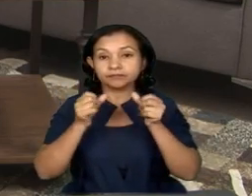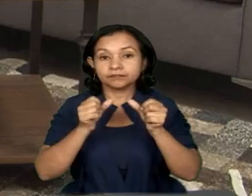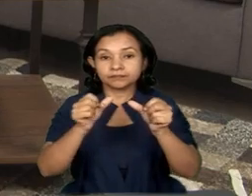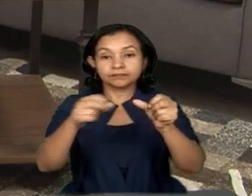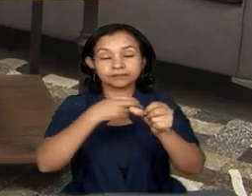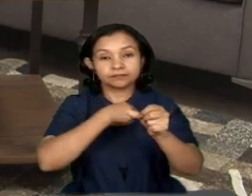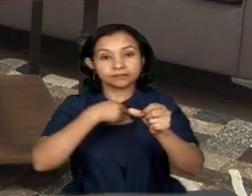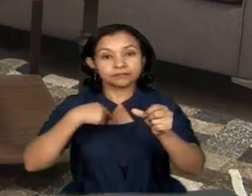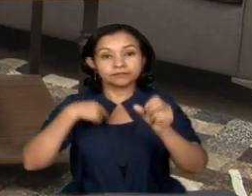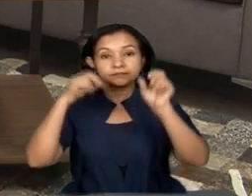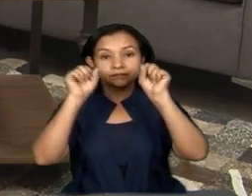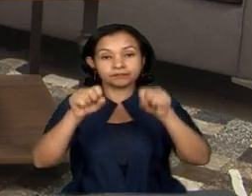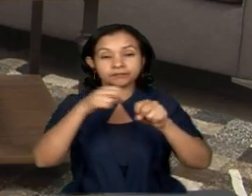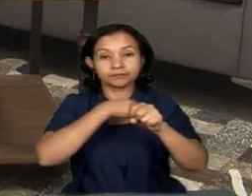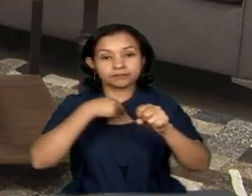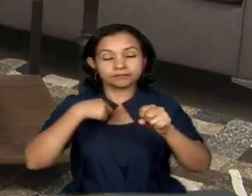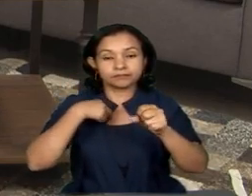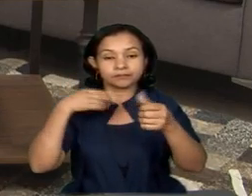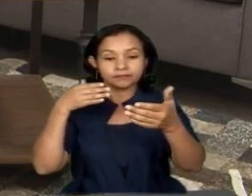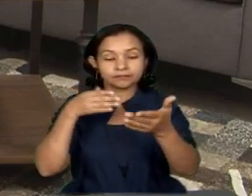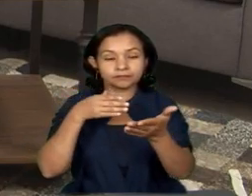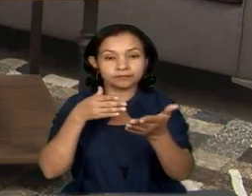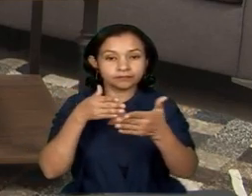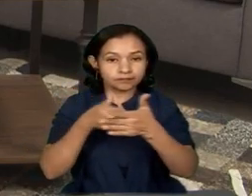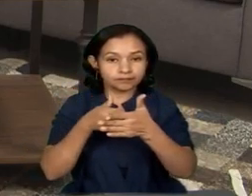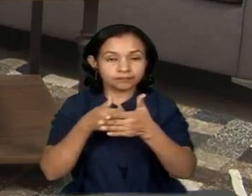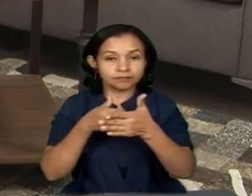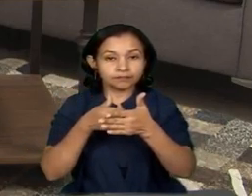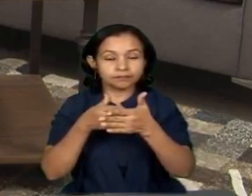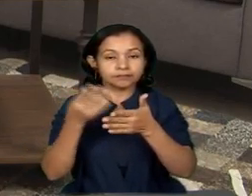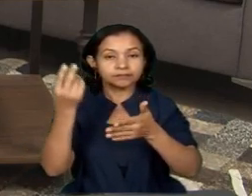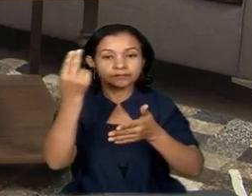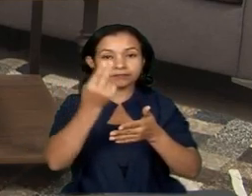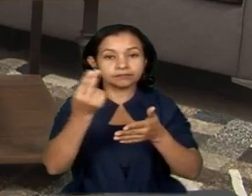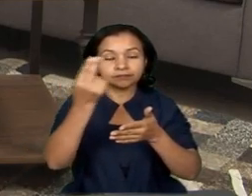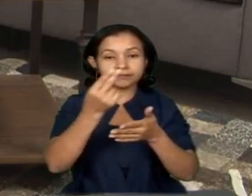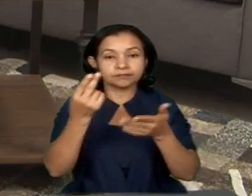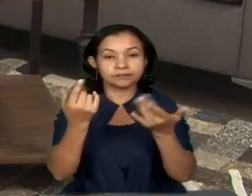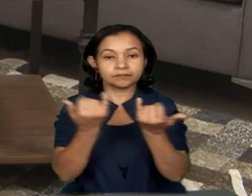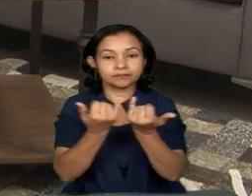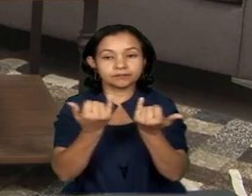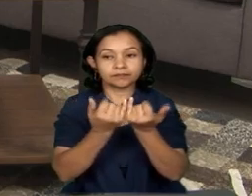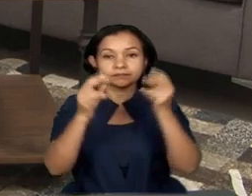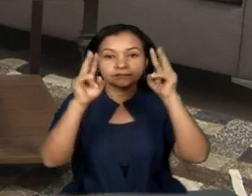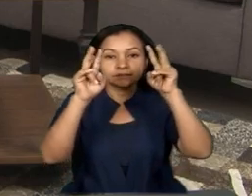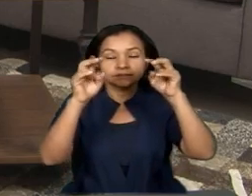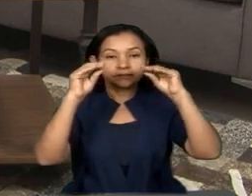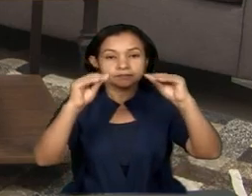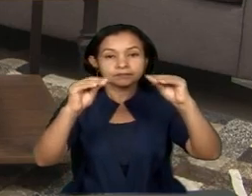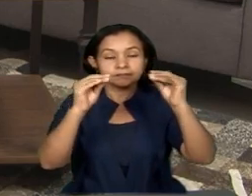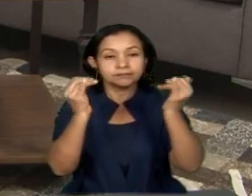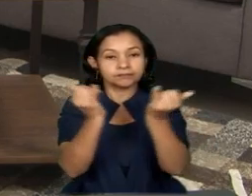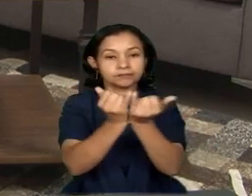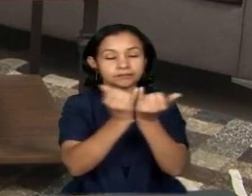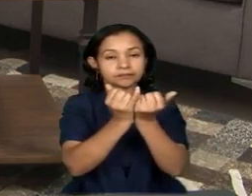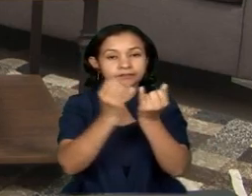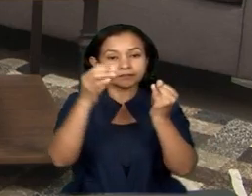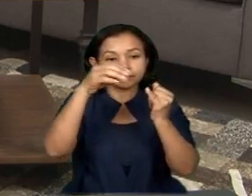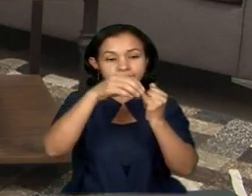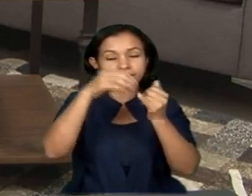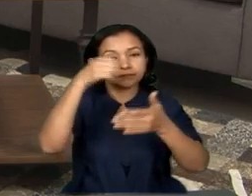a lograr reducir la brecha, pues, del uso de tecnología en el sistema educativo. Igual INATEC ha hecho un